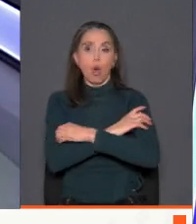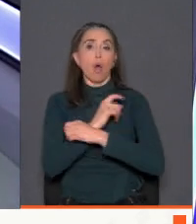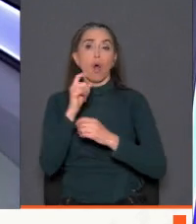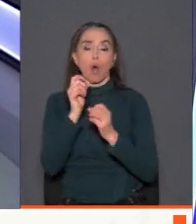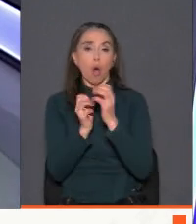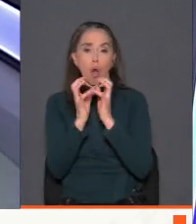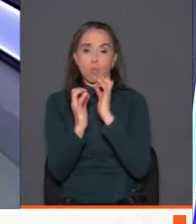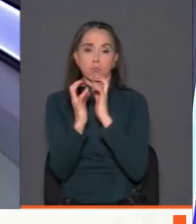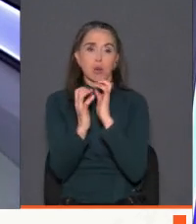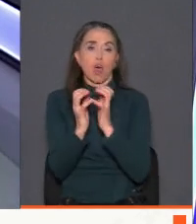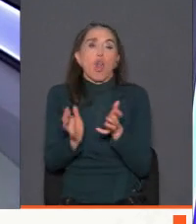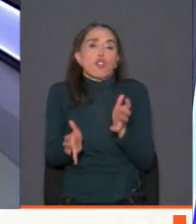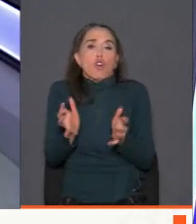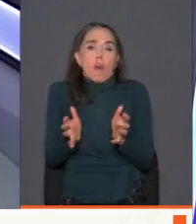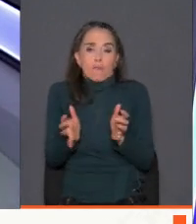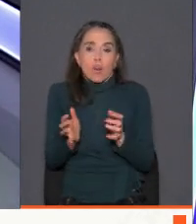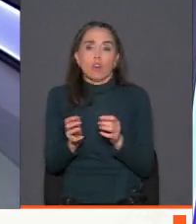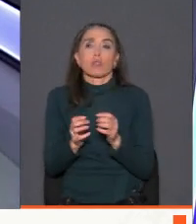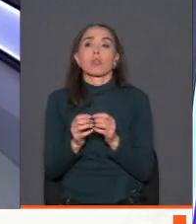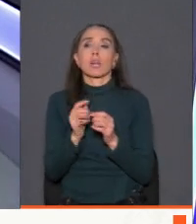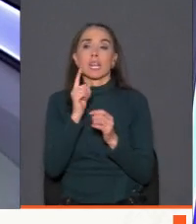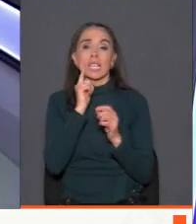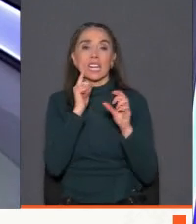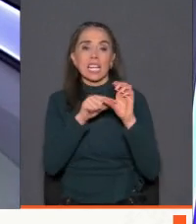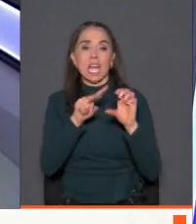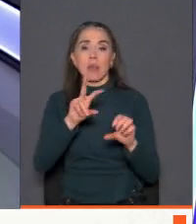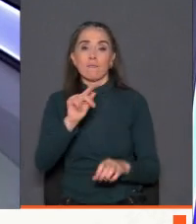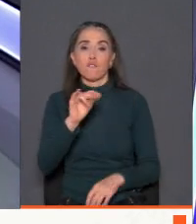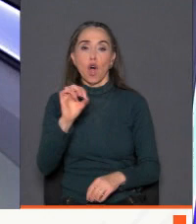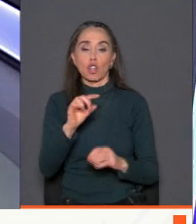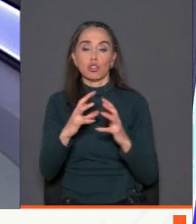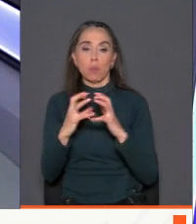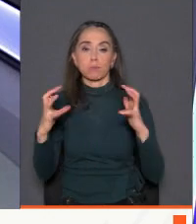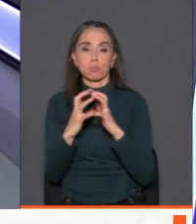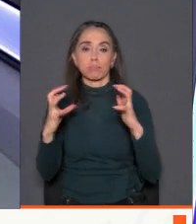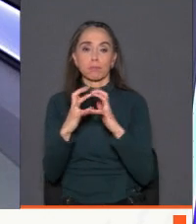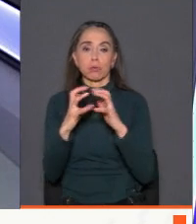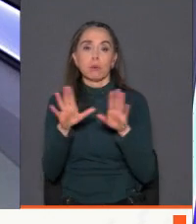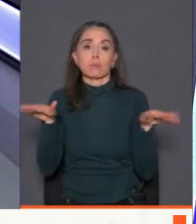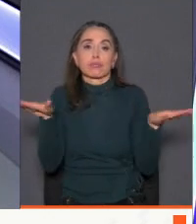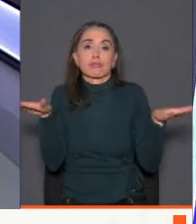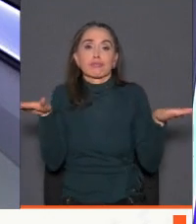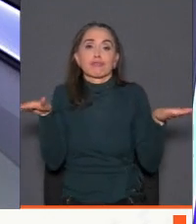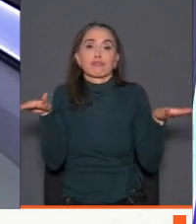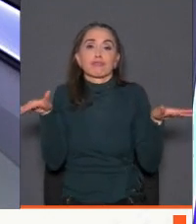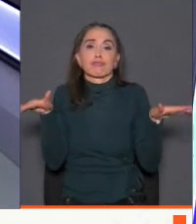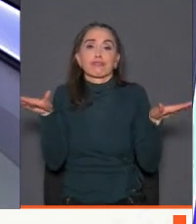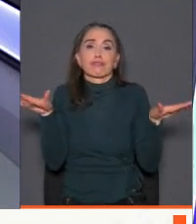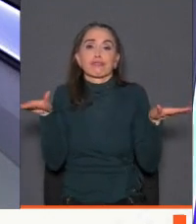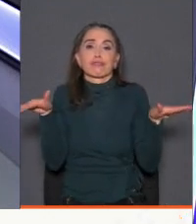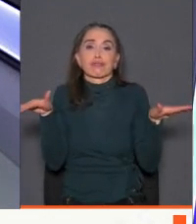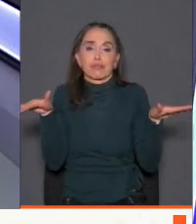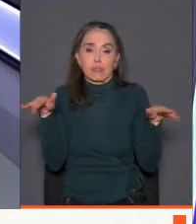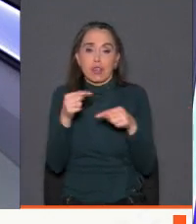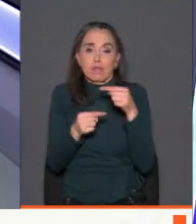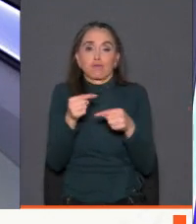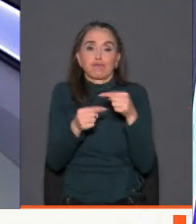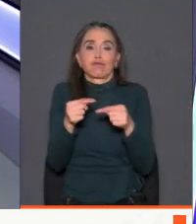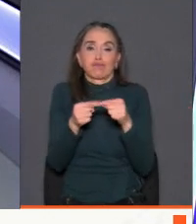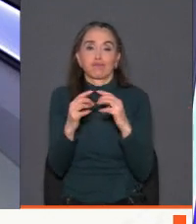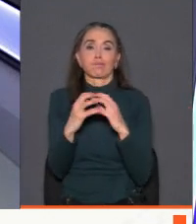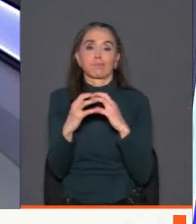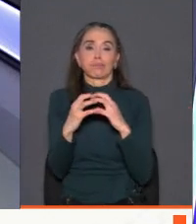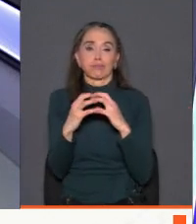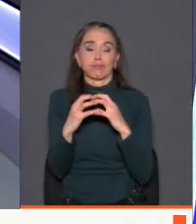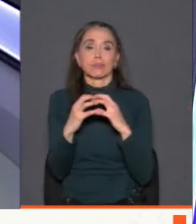al aplicársele un voltaje genera una contracción que provoca el movimiento de las alas como la podemos ver en este momento. Ahora,